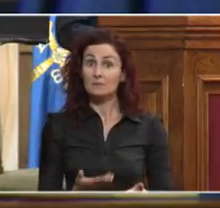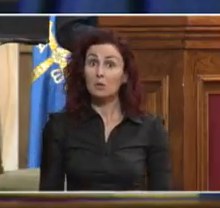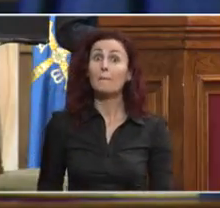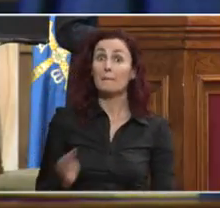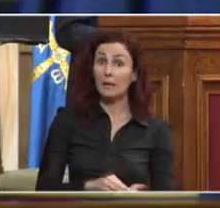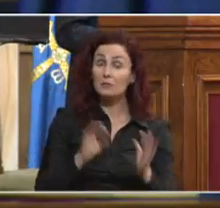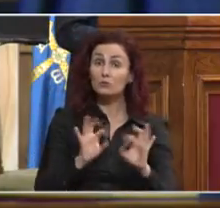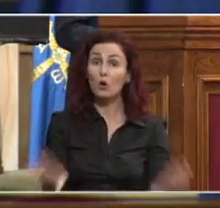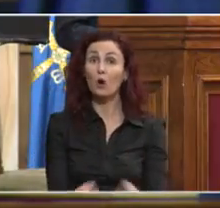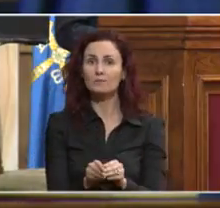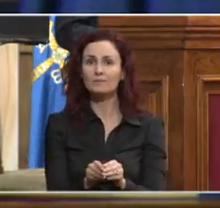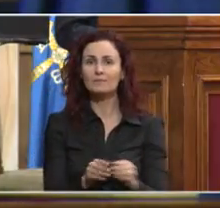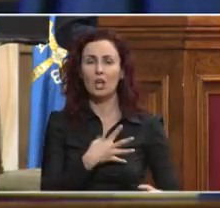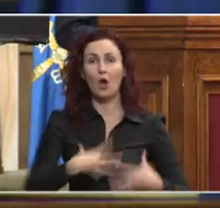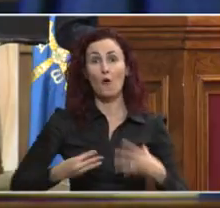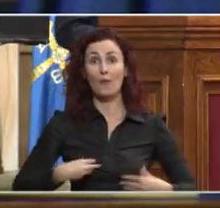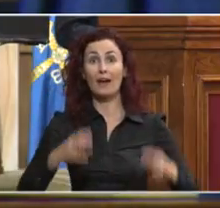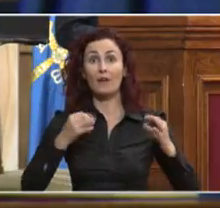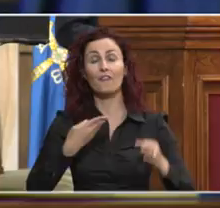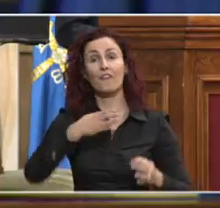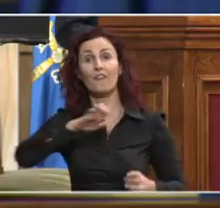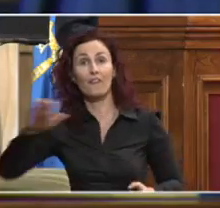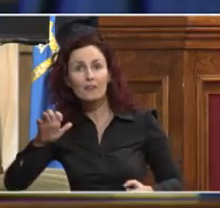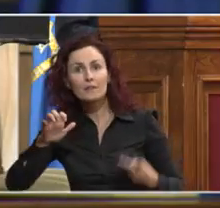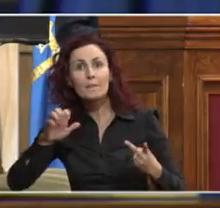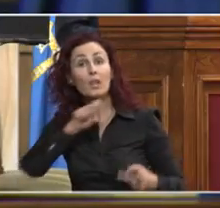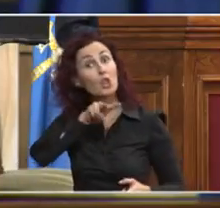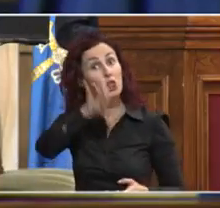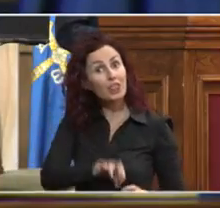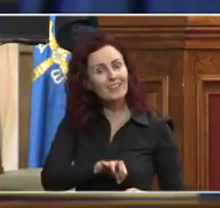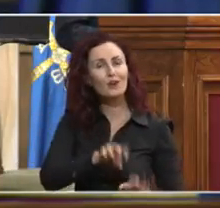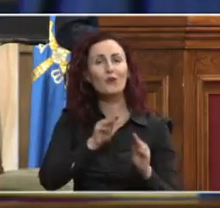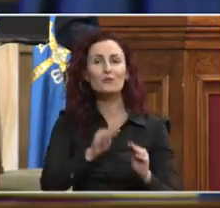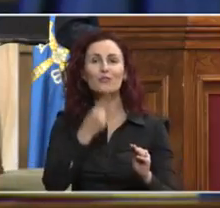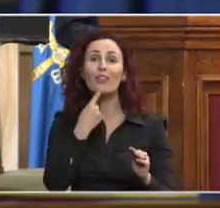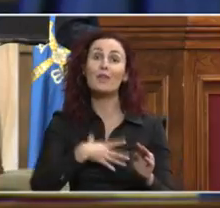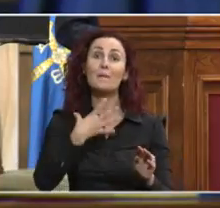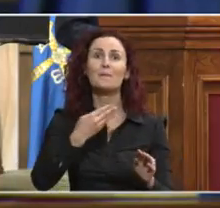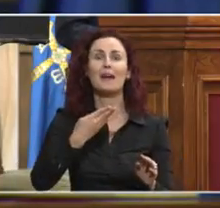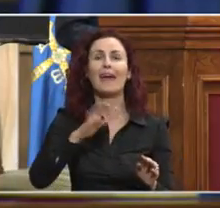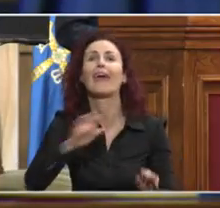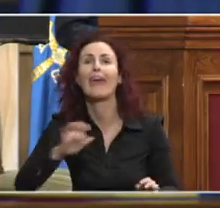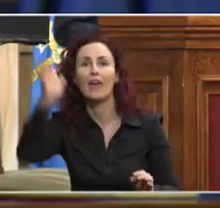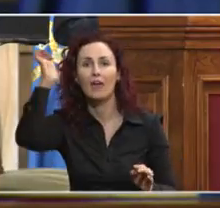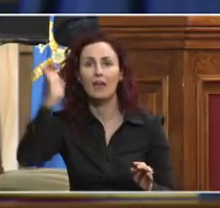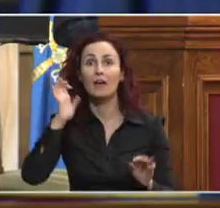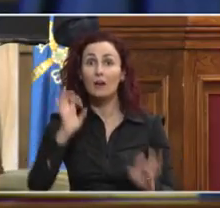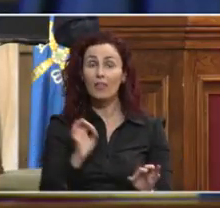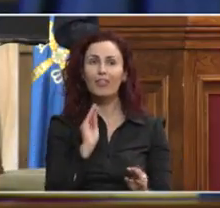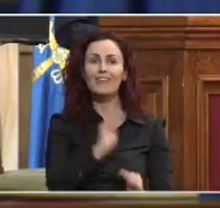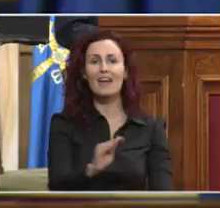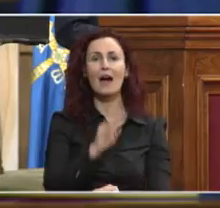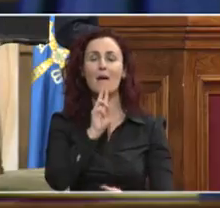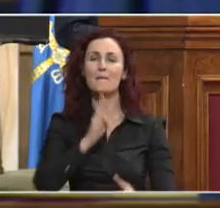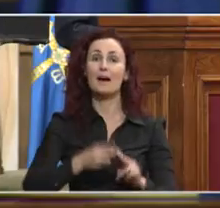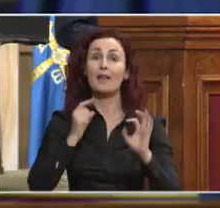Además, del total de ovejas que emitían un 12% también podía emitir y las llamó